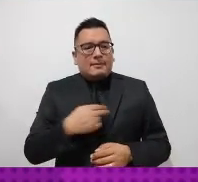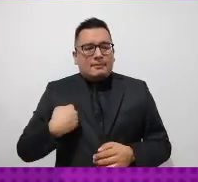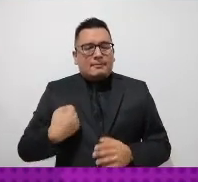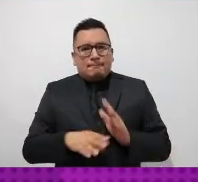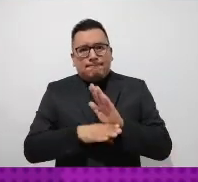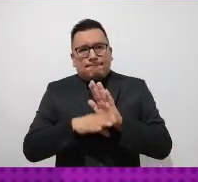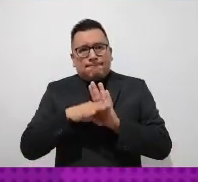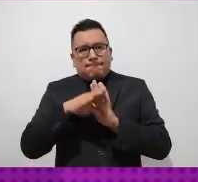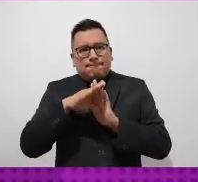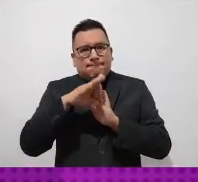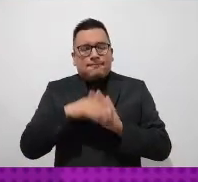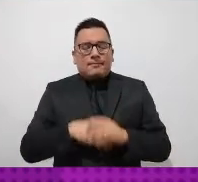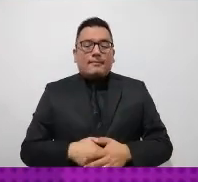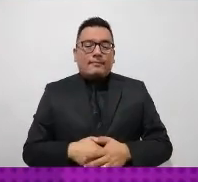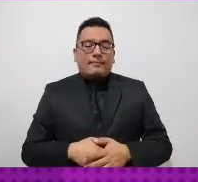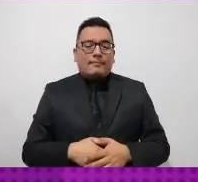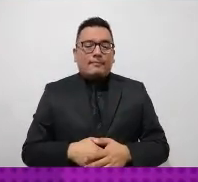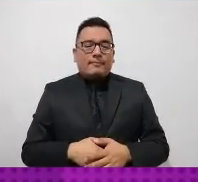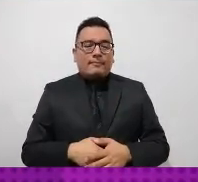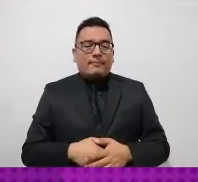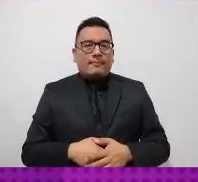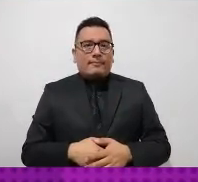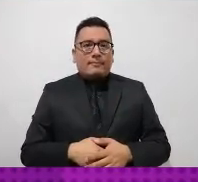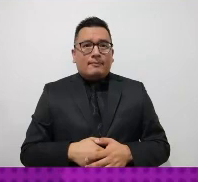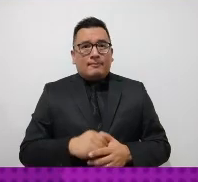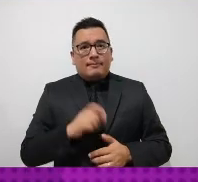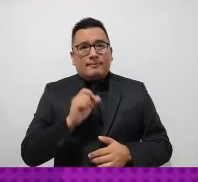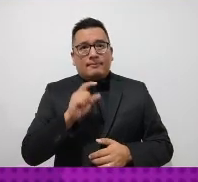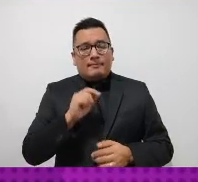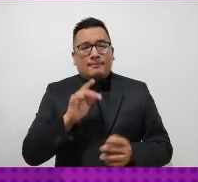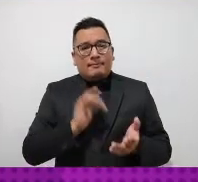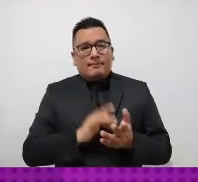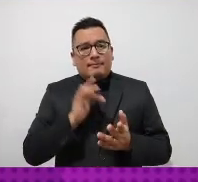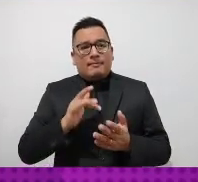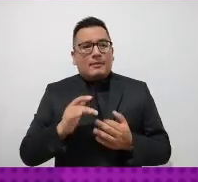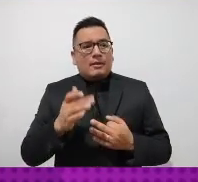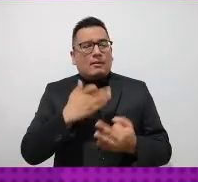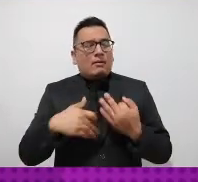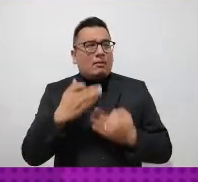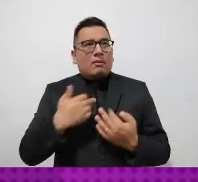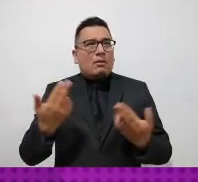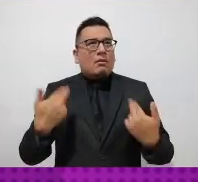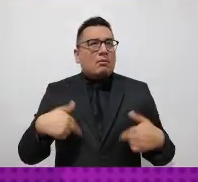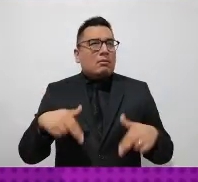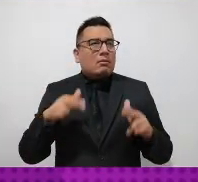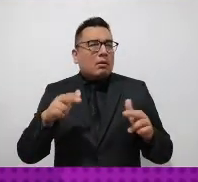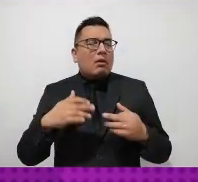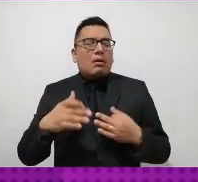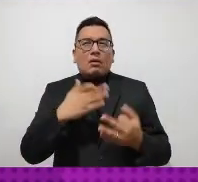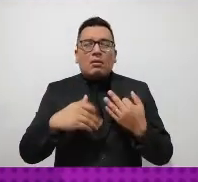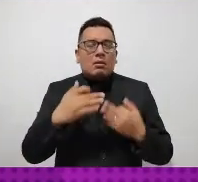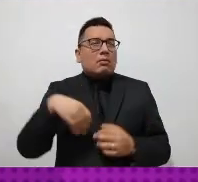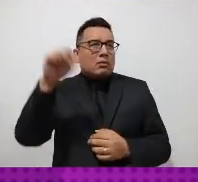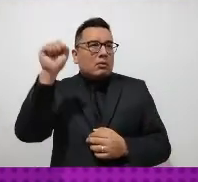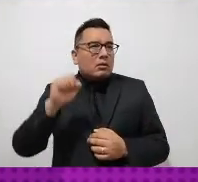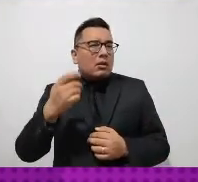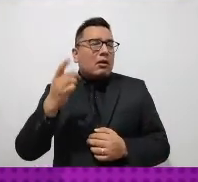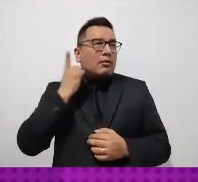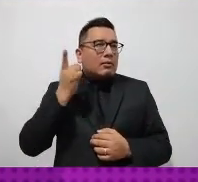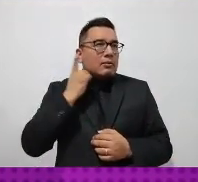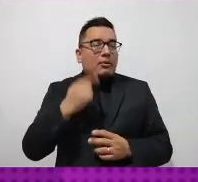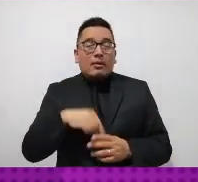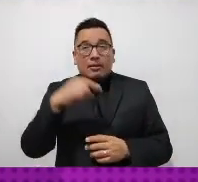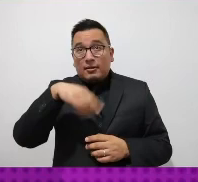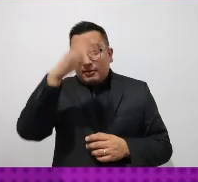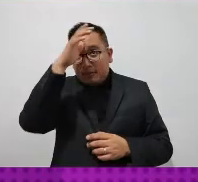vamos progresando en el tema y en la materia. De igual manera agradecer a todas las regidoras, a todas las síndicas y a las